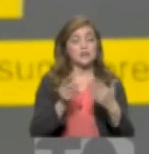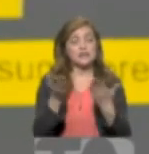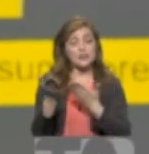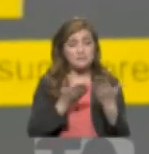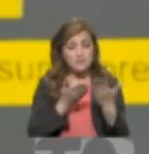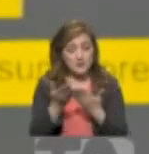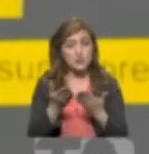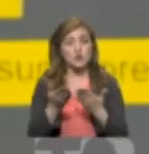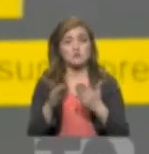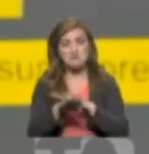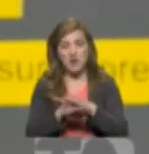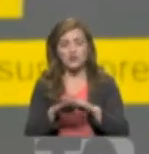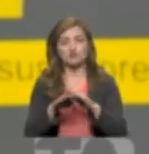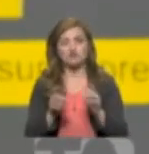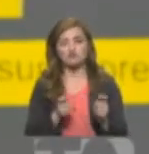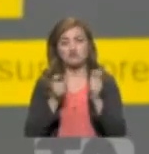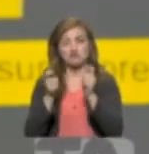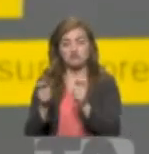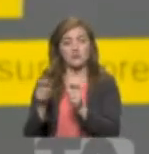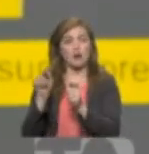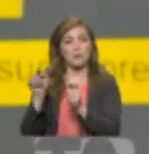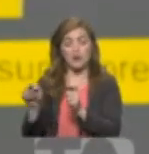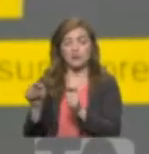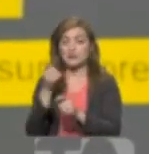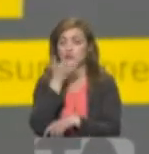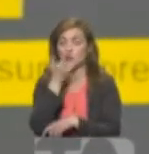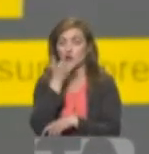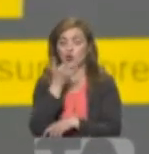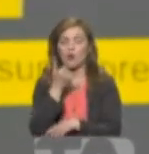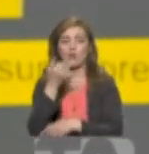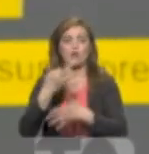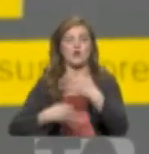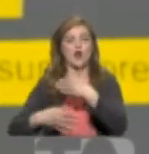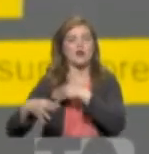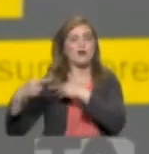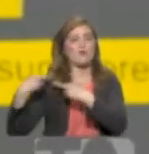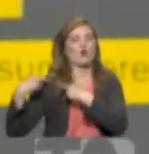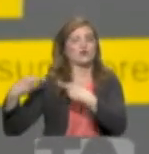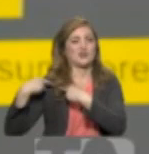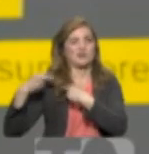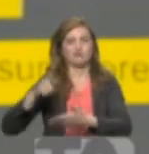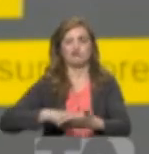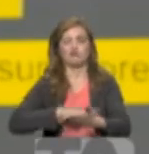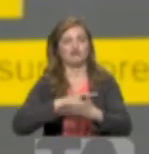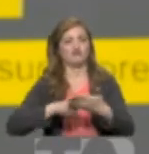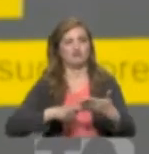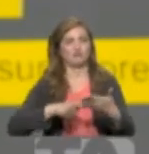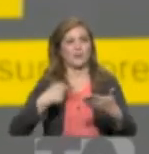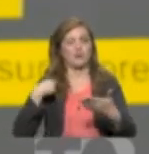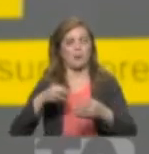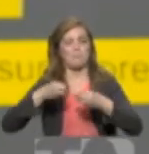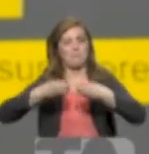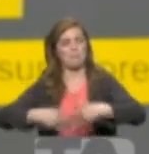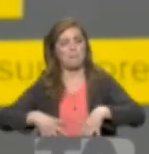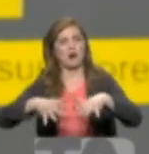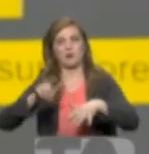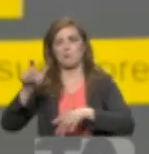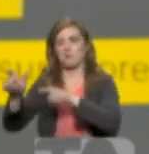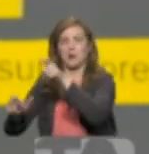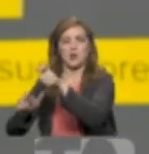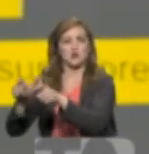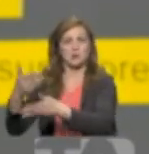otras causas imputables a la empresa, deberán asumirlas en su totalidad, quedando prohibido el traslado de dichas pérdidas a